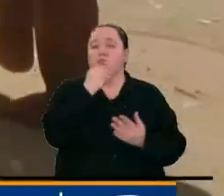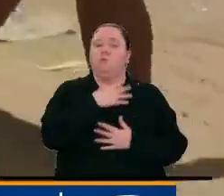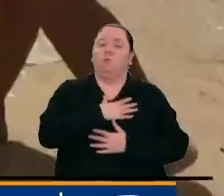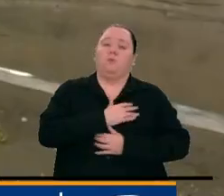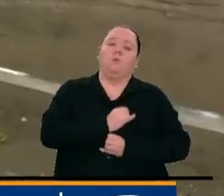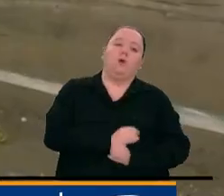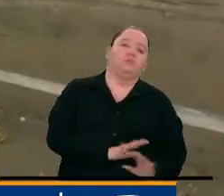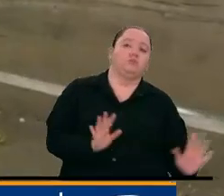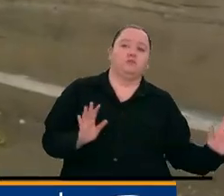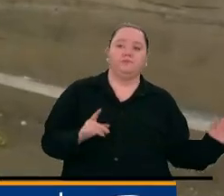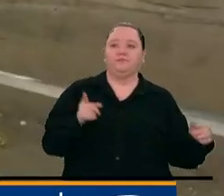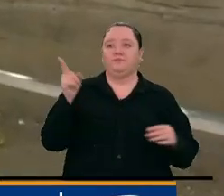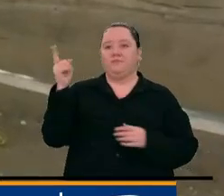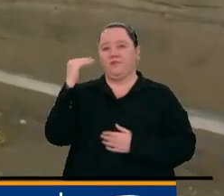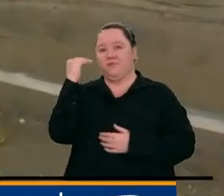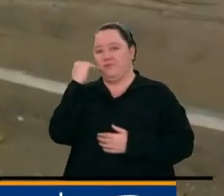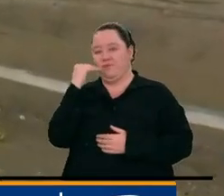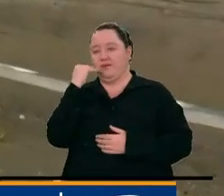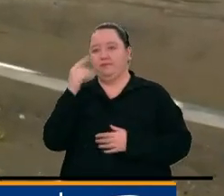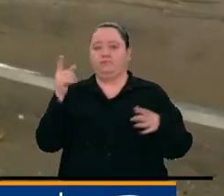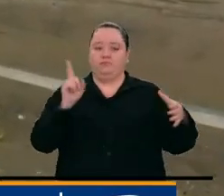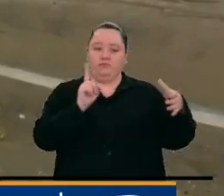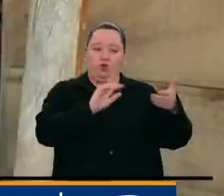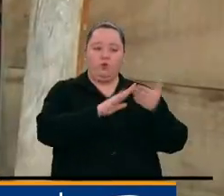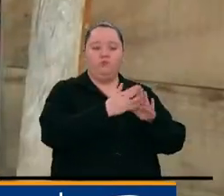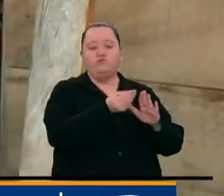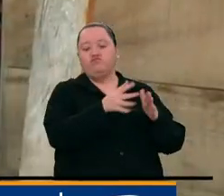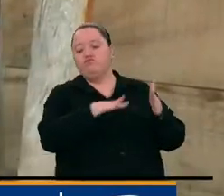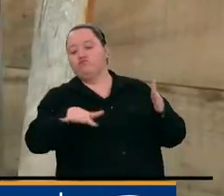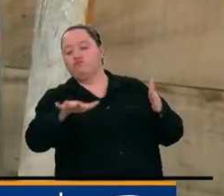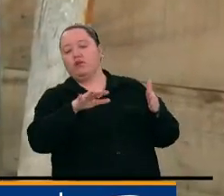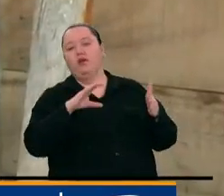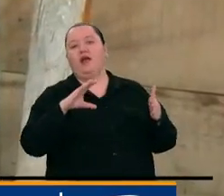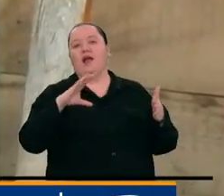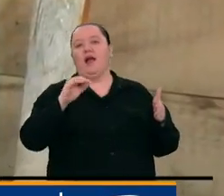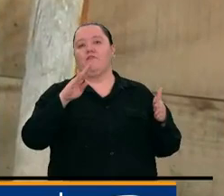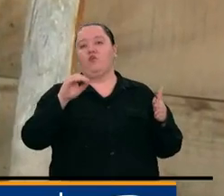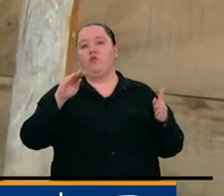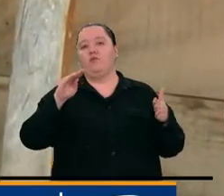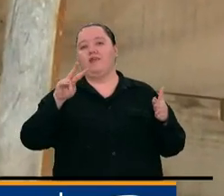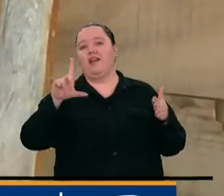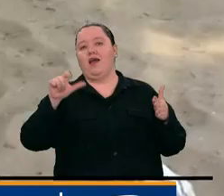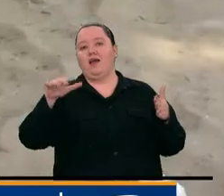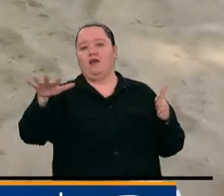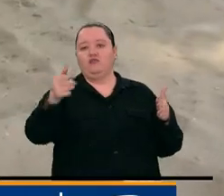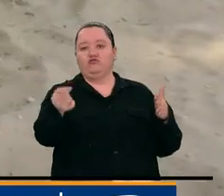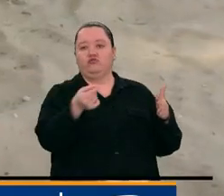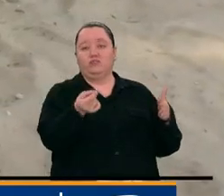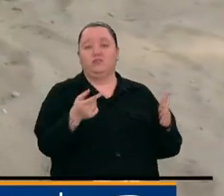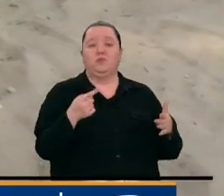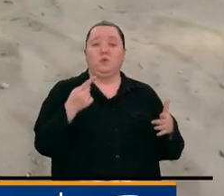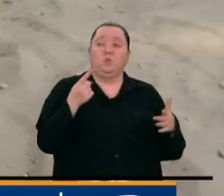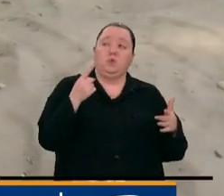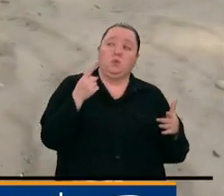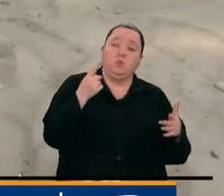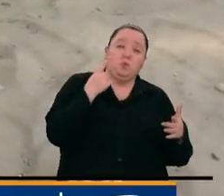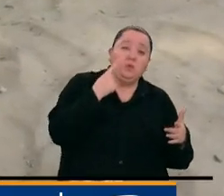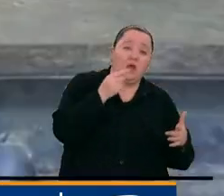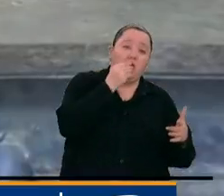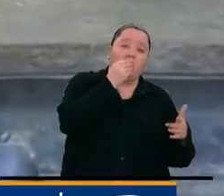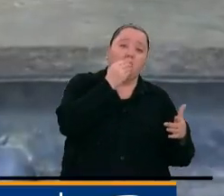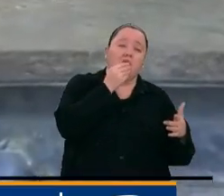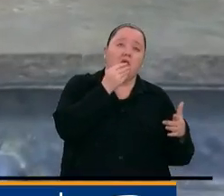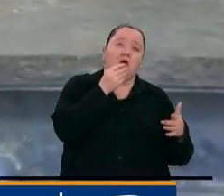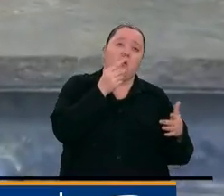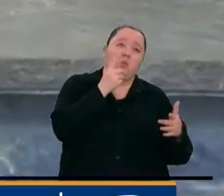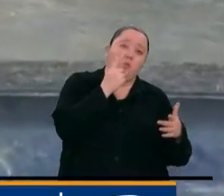desnutrición. Erika Epiayú tiene su comunidad cerca al sector del Cabo de la Vela y narra cómo solventan una o dos comidas al día para los